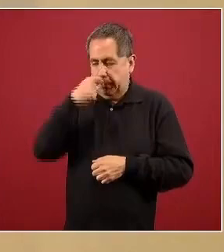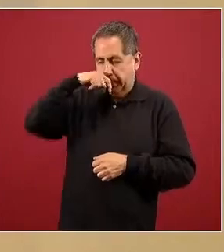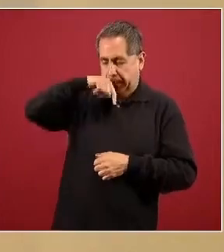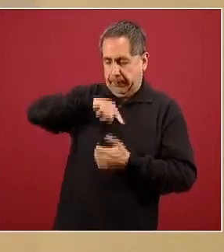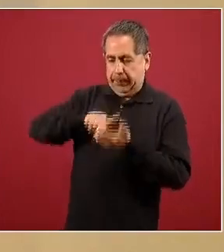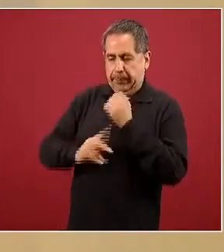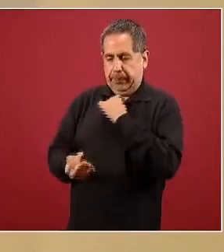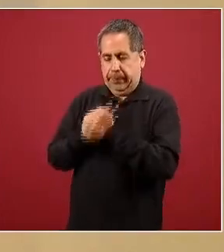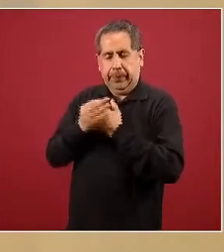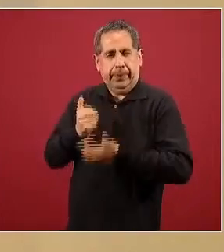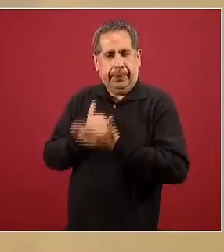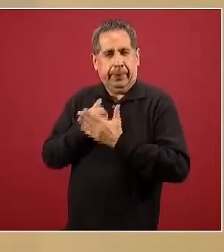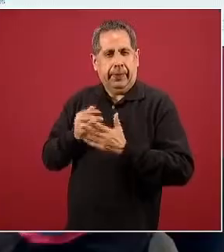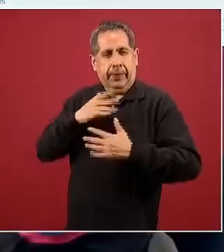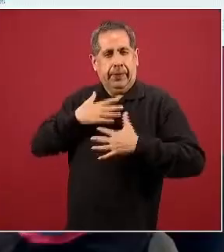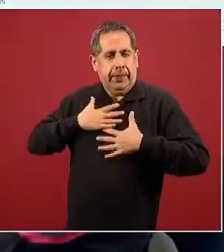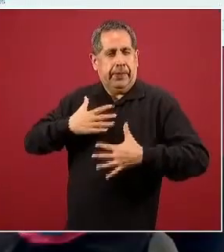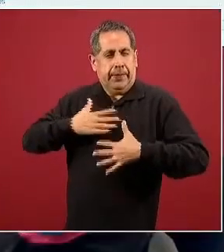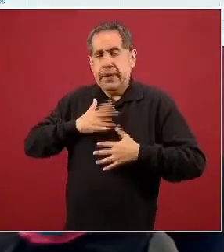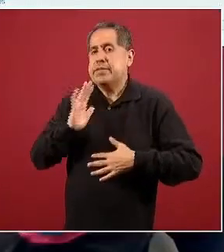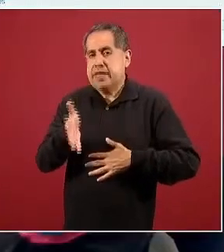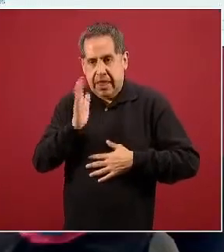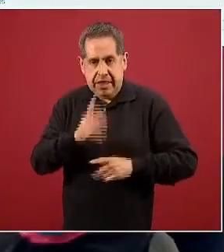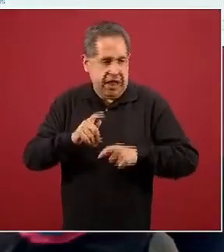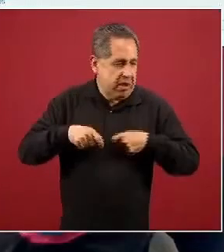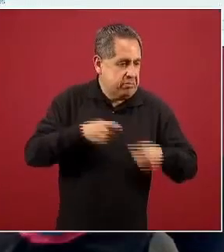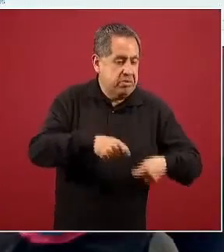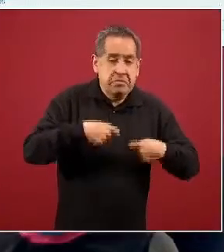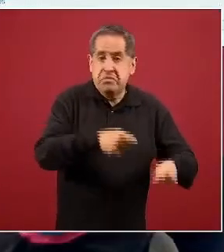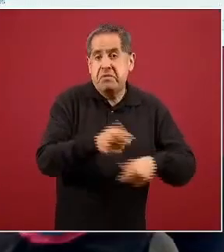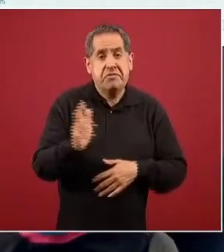están recibiendo el tratamiento que requiere, están